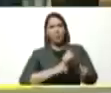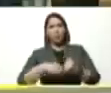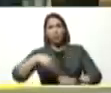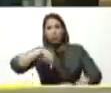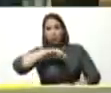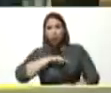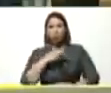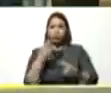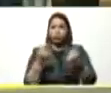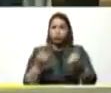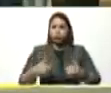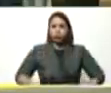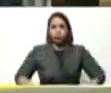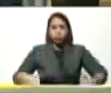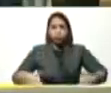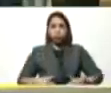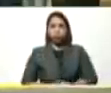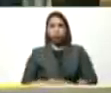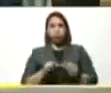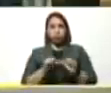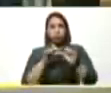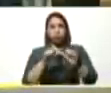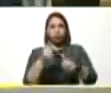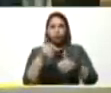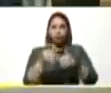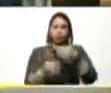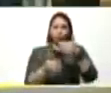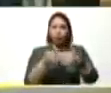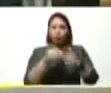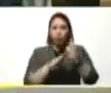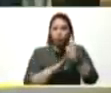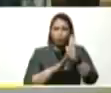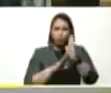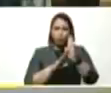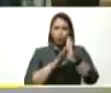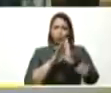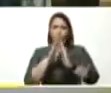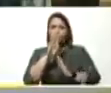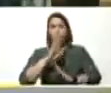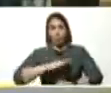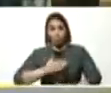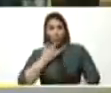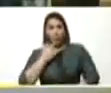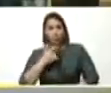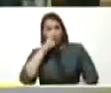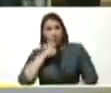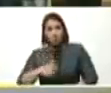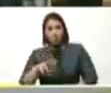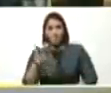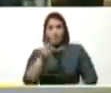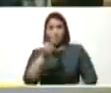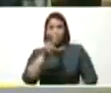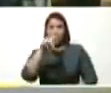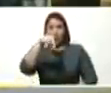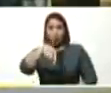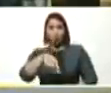activos, en nuestras riquezas, siguió su camino, poco a poco. Y yo le puedo decir al pueblo de Venezuela hoy, a ustedes, mujeres,